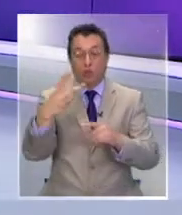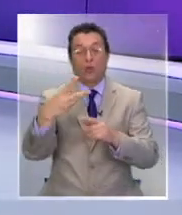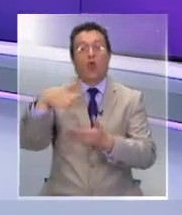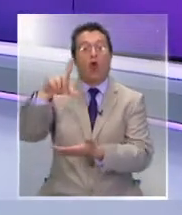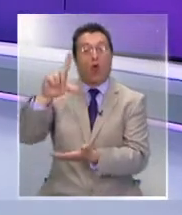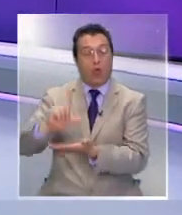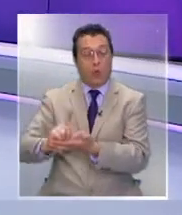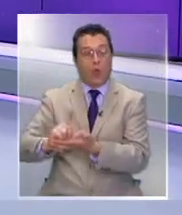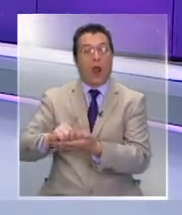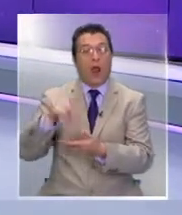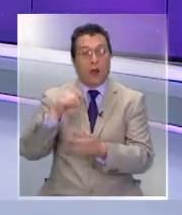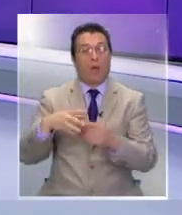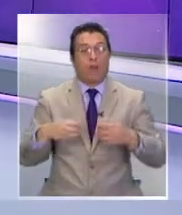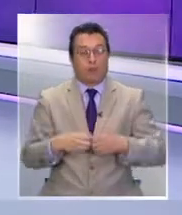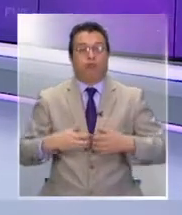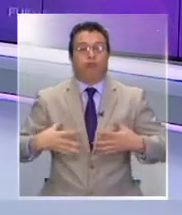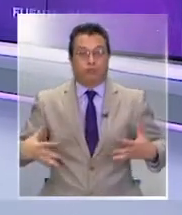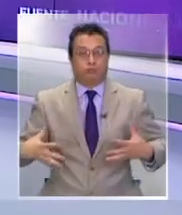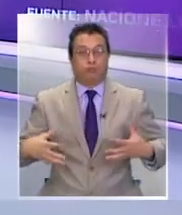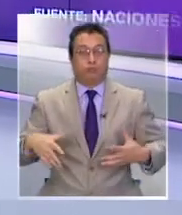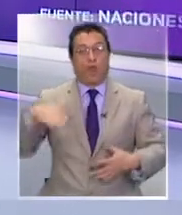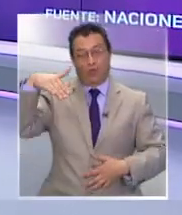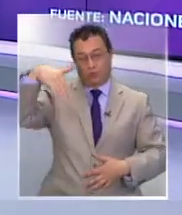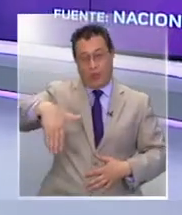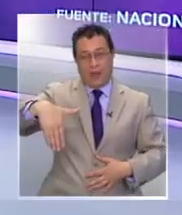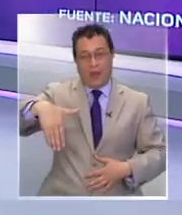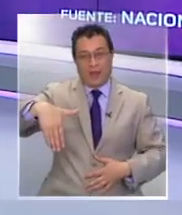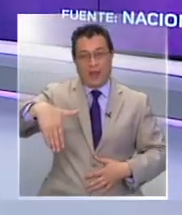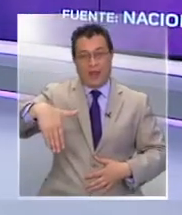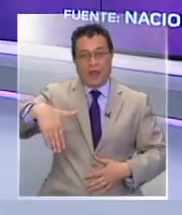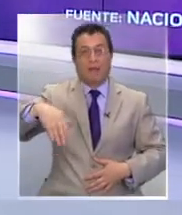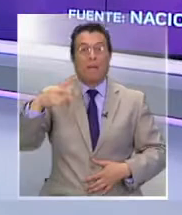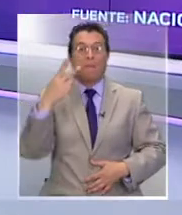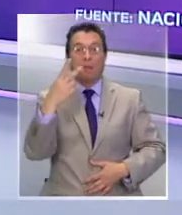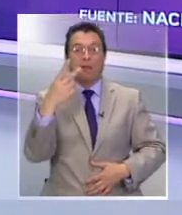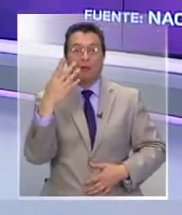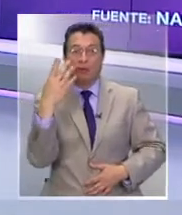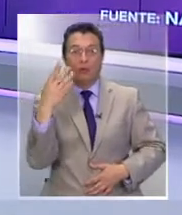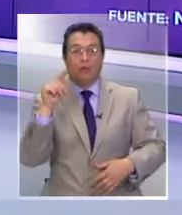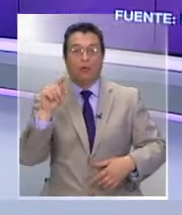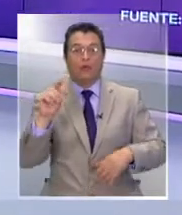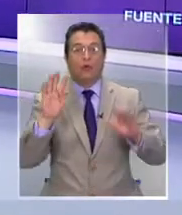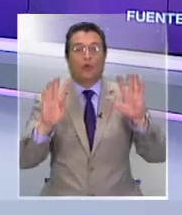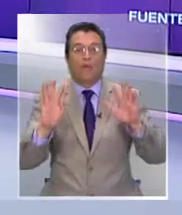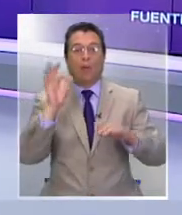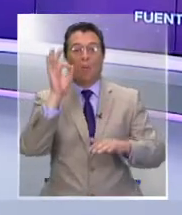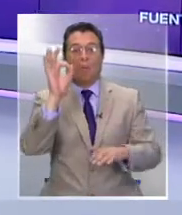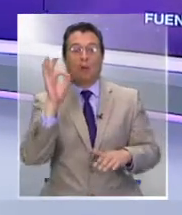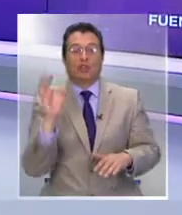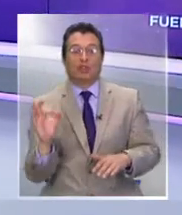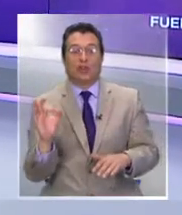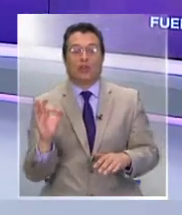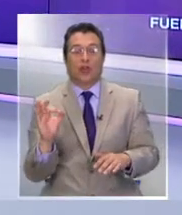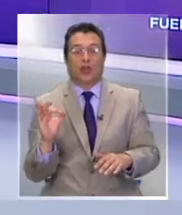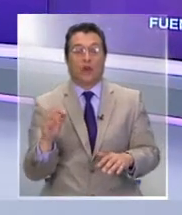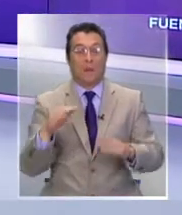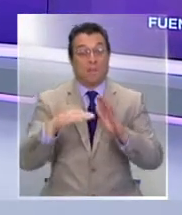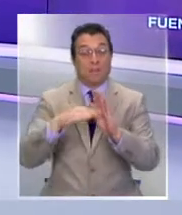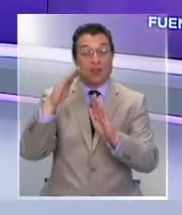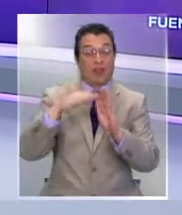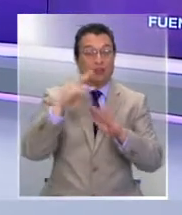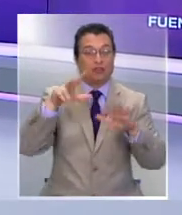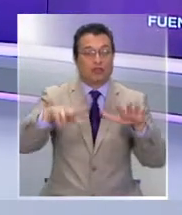en la tasa de obesidad sudamericana con un 24,9 por ciento de ellos mayores de